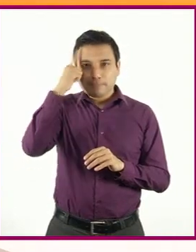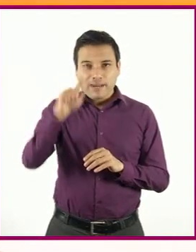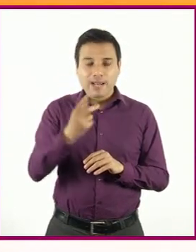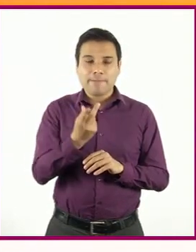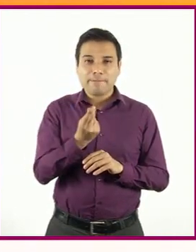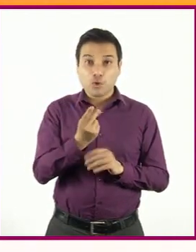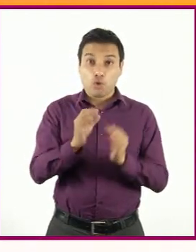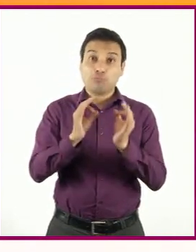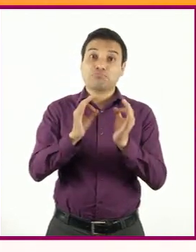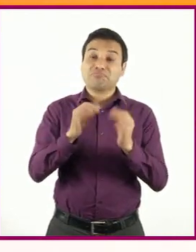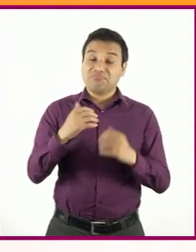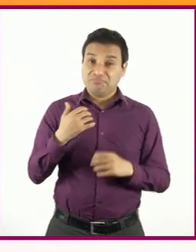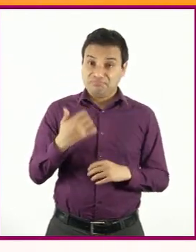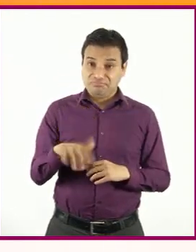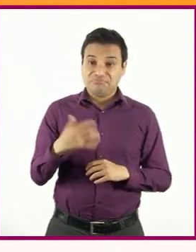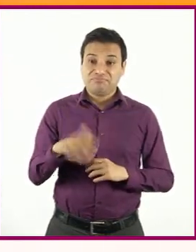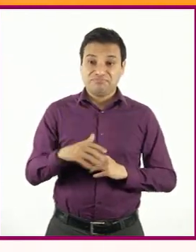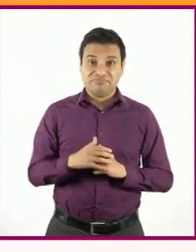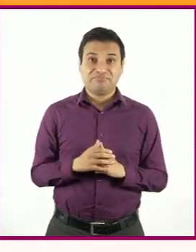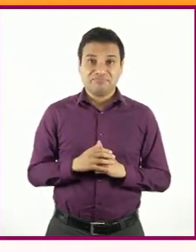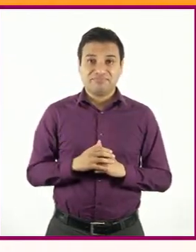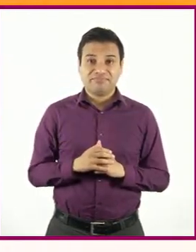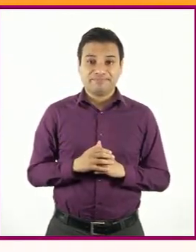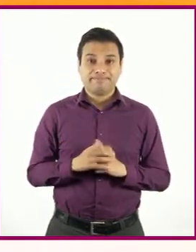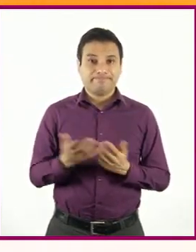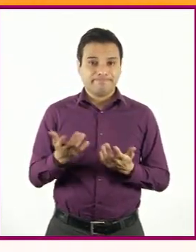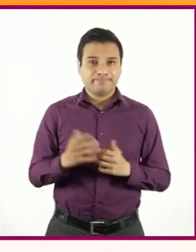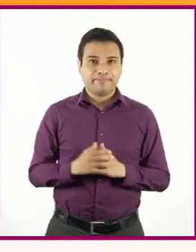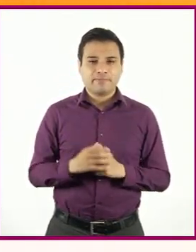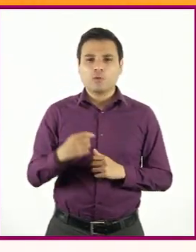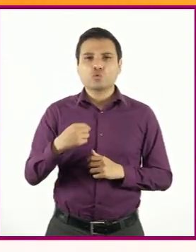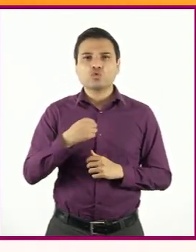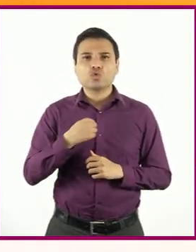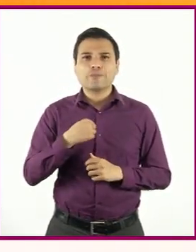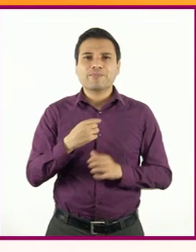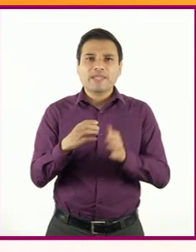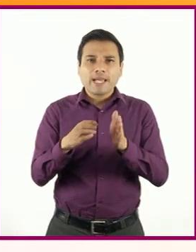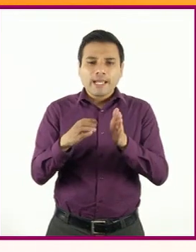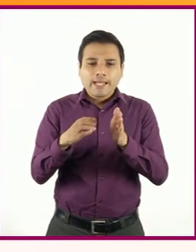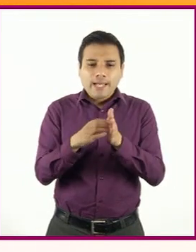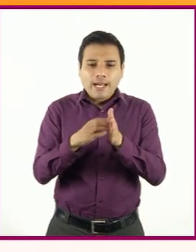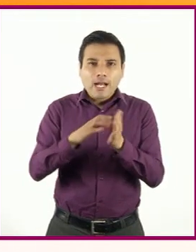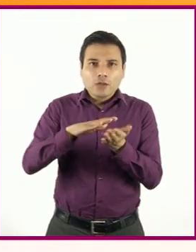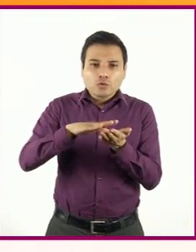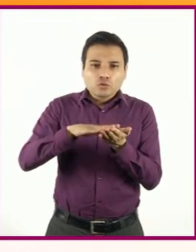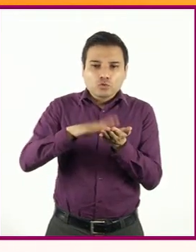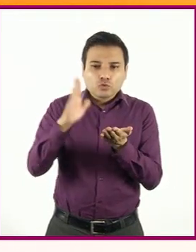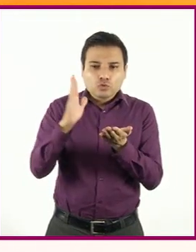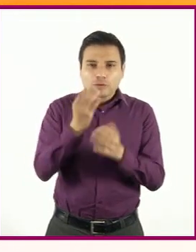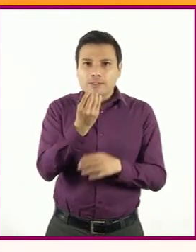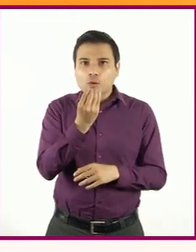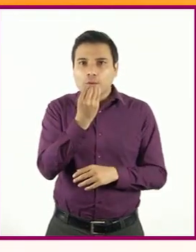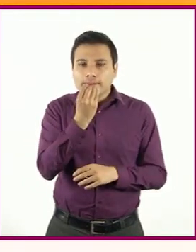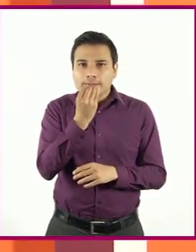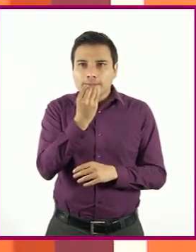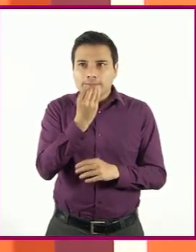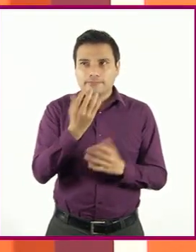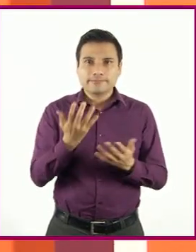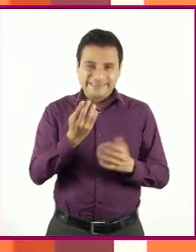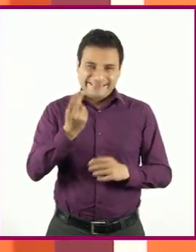Este punto es muy importante, pues para el dispensador debemos considerar las características de los animalitos, que son quienes lo